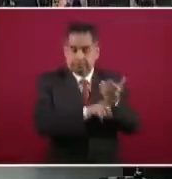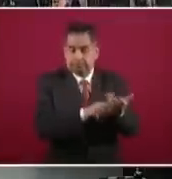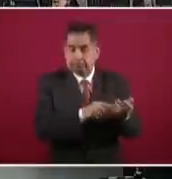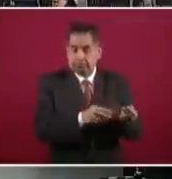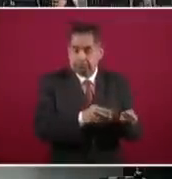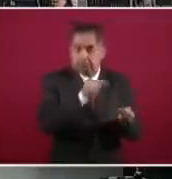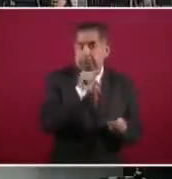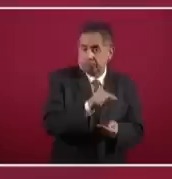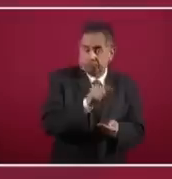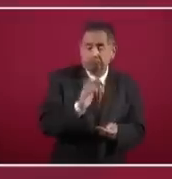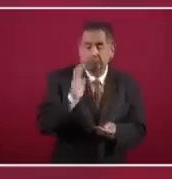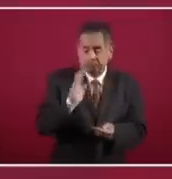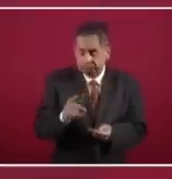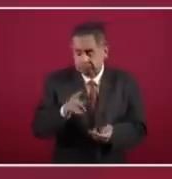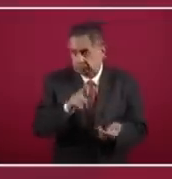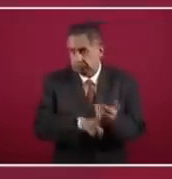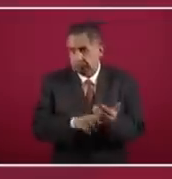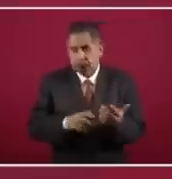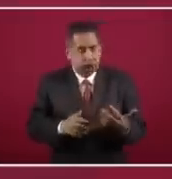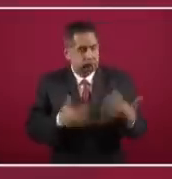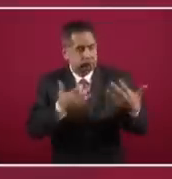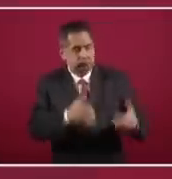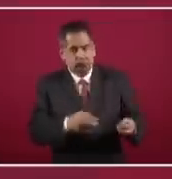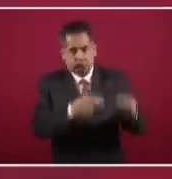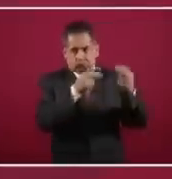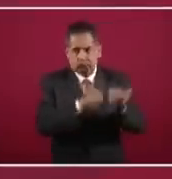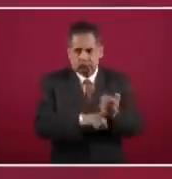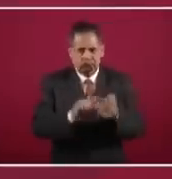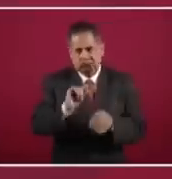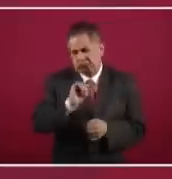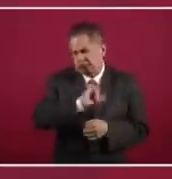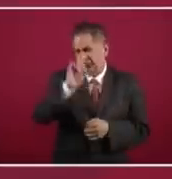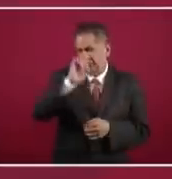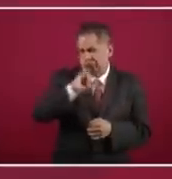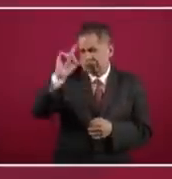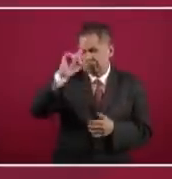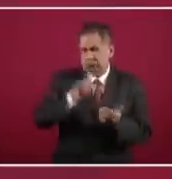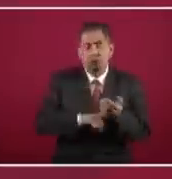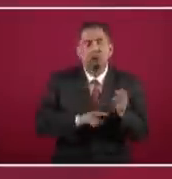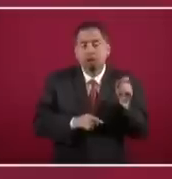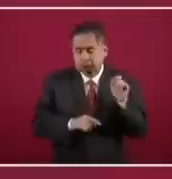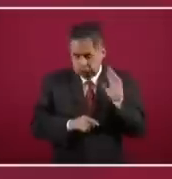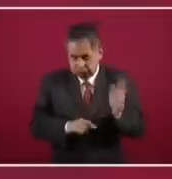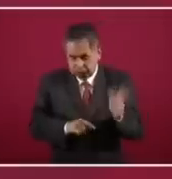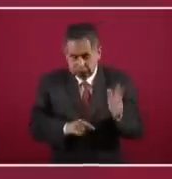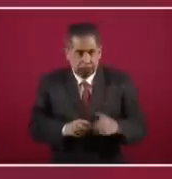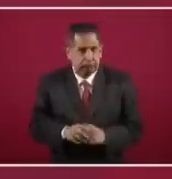incluso de empresarios destacadísimos,